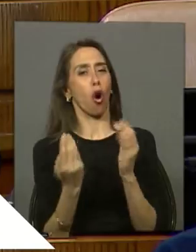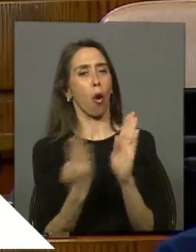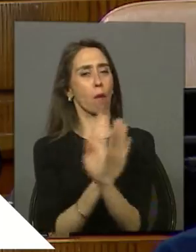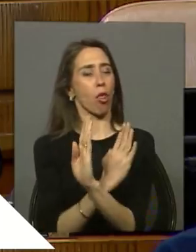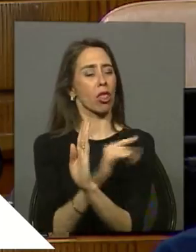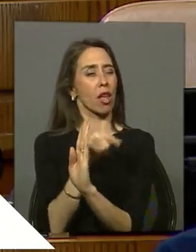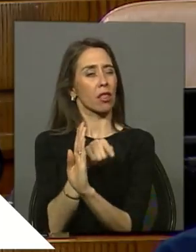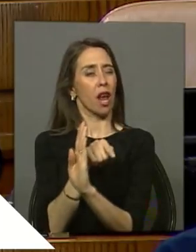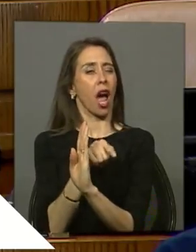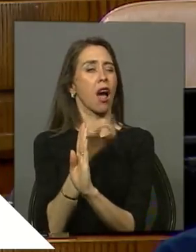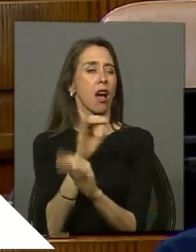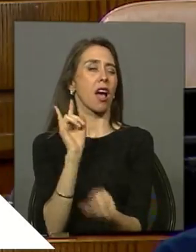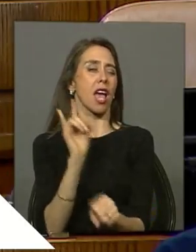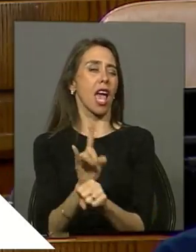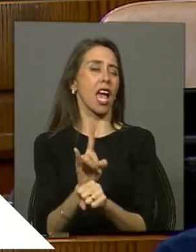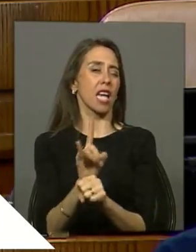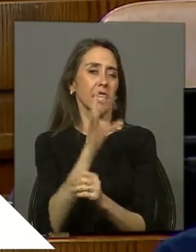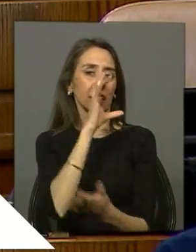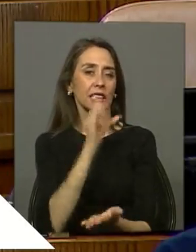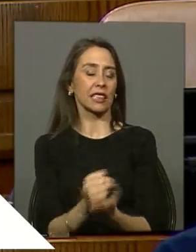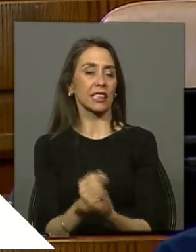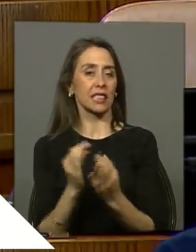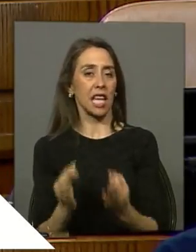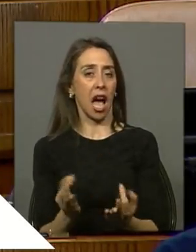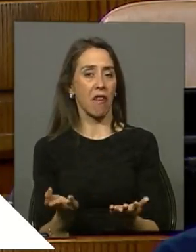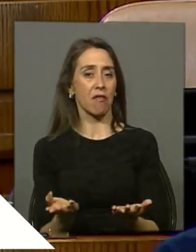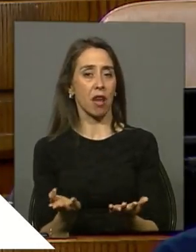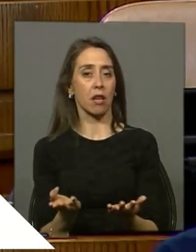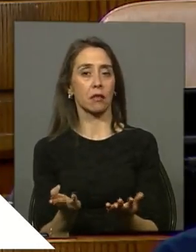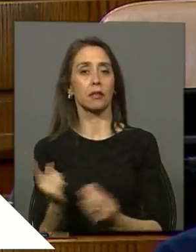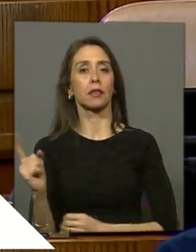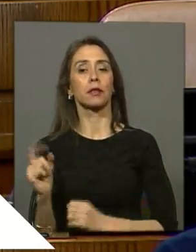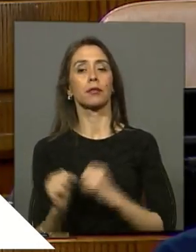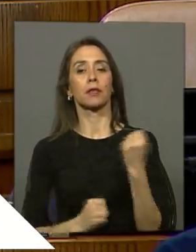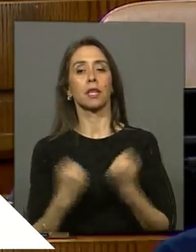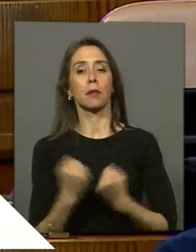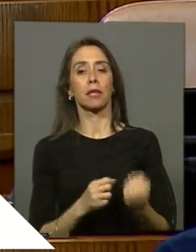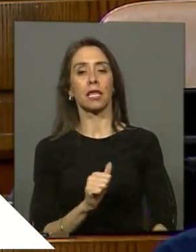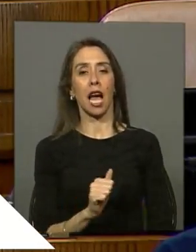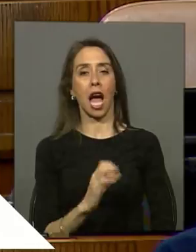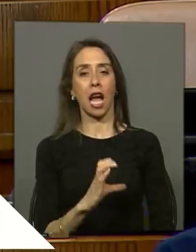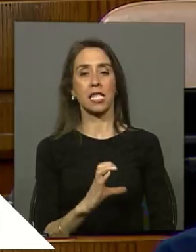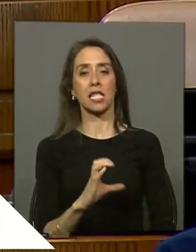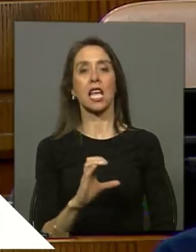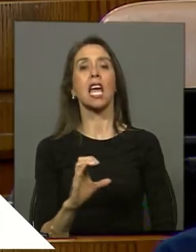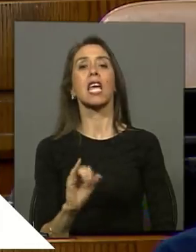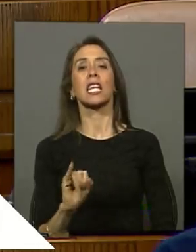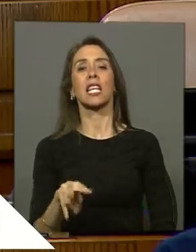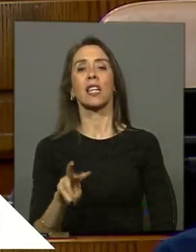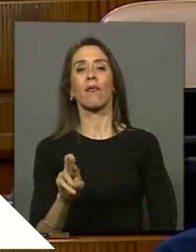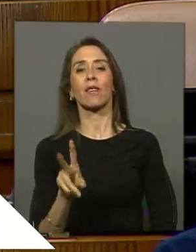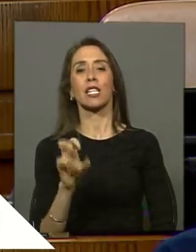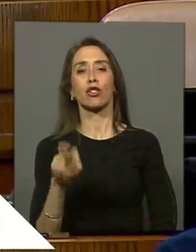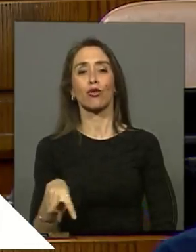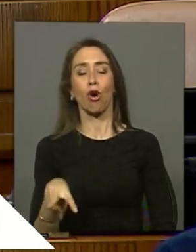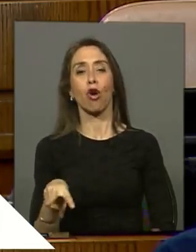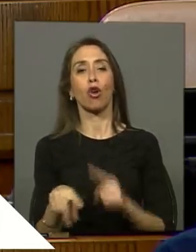eso había una estafa como el caso de esta empresa hace inversos en algunas otras que prometían 10%